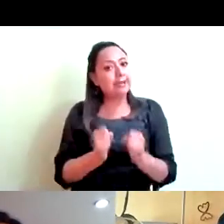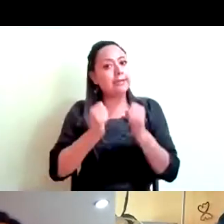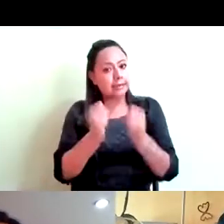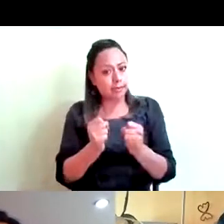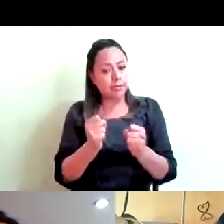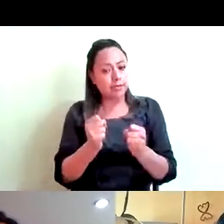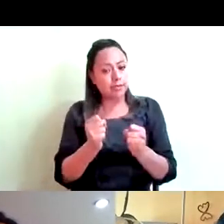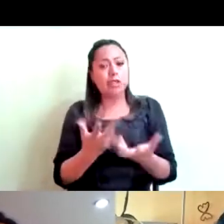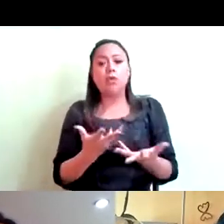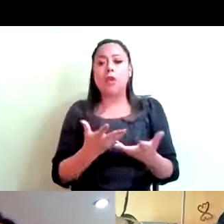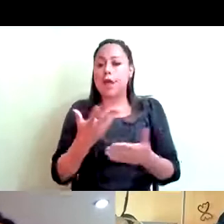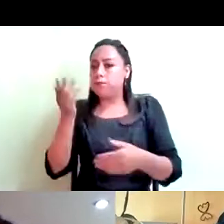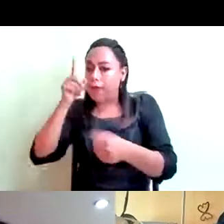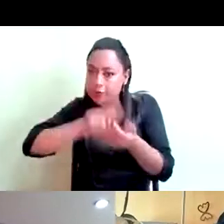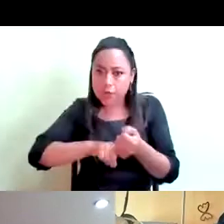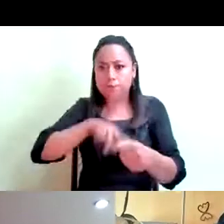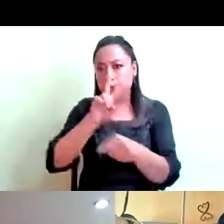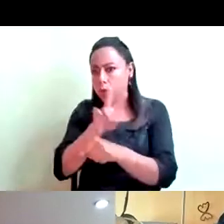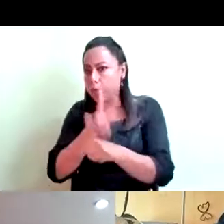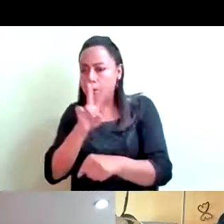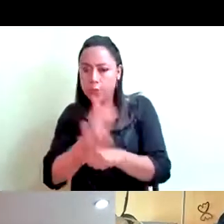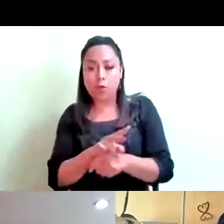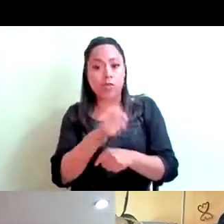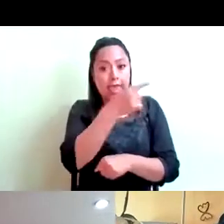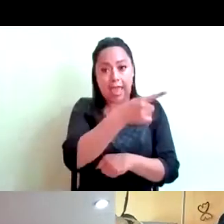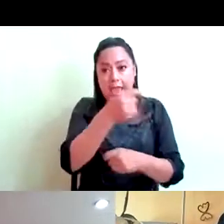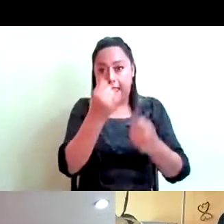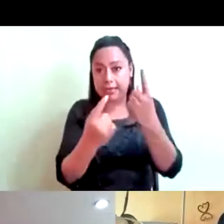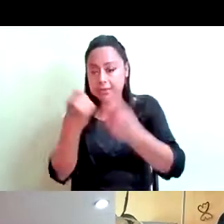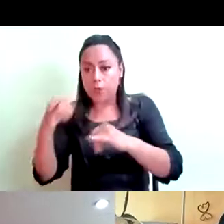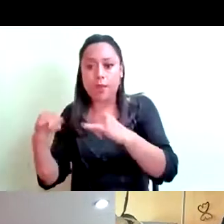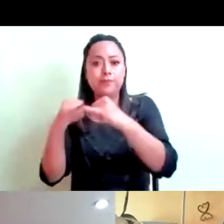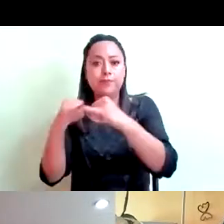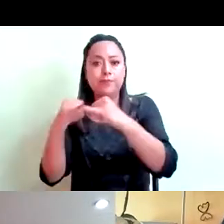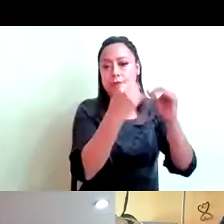y vigilancia de aquellas instituciones que imparten educación